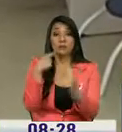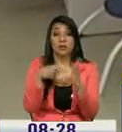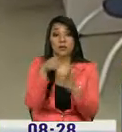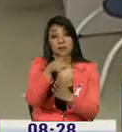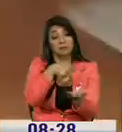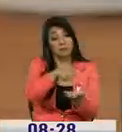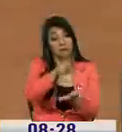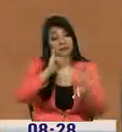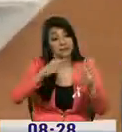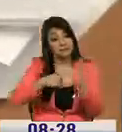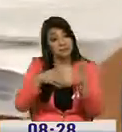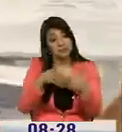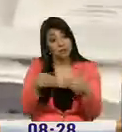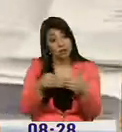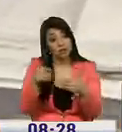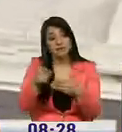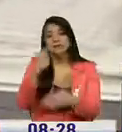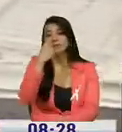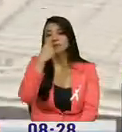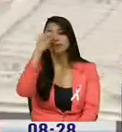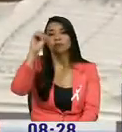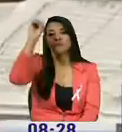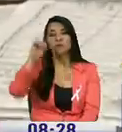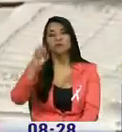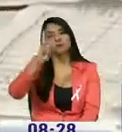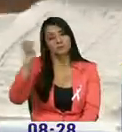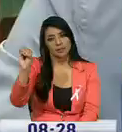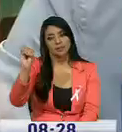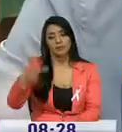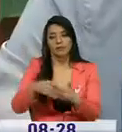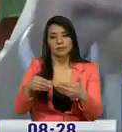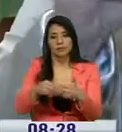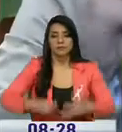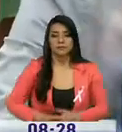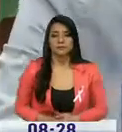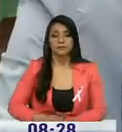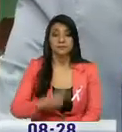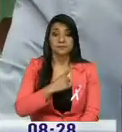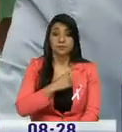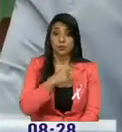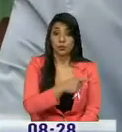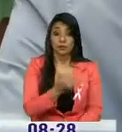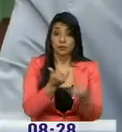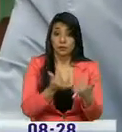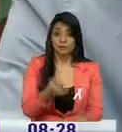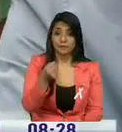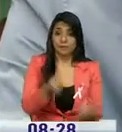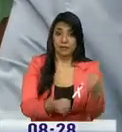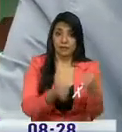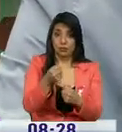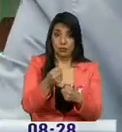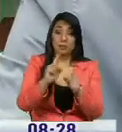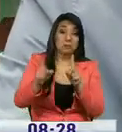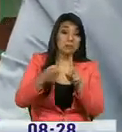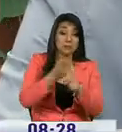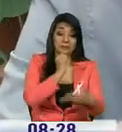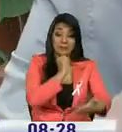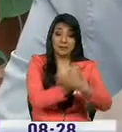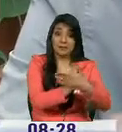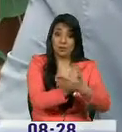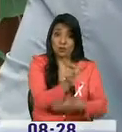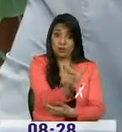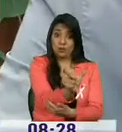costo es de $6,000, el impuesto será de $60. Si el propietario actual del vehículo, es decir, el que consta en la primera matrícula, la